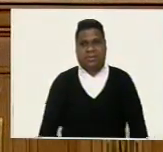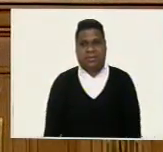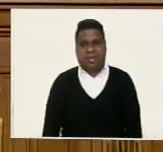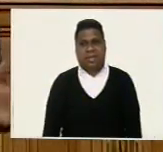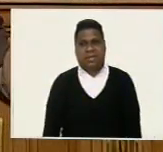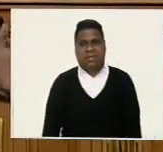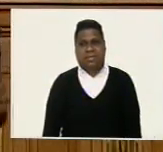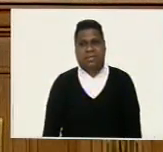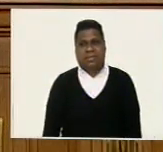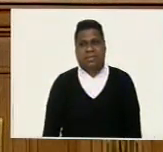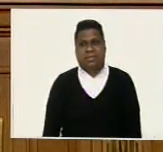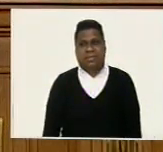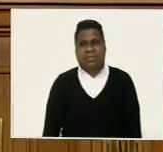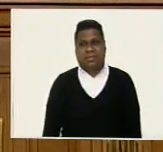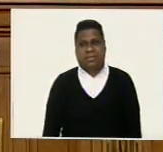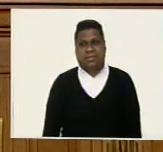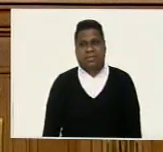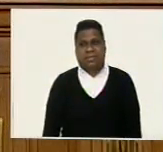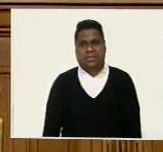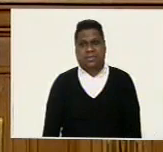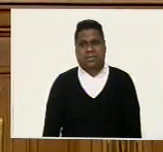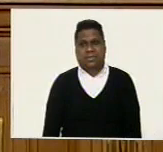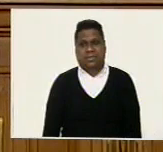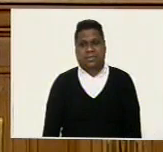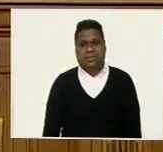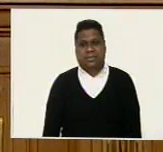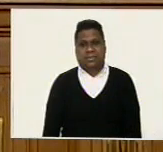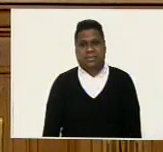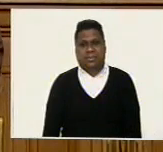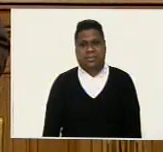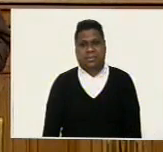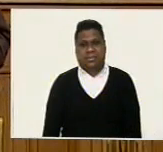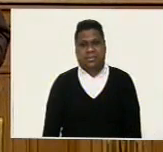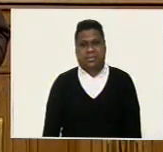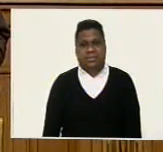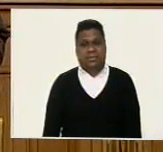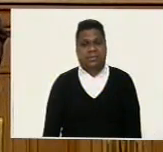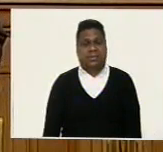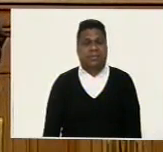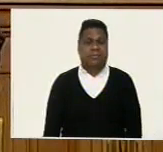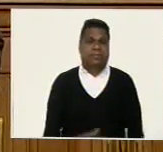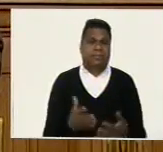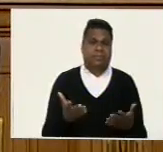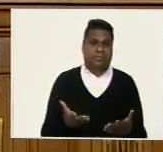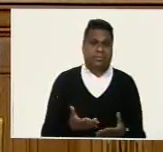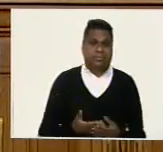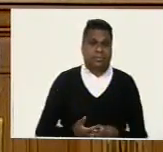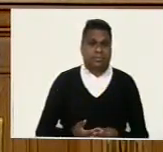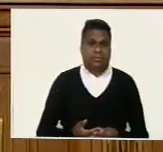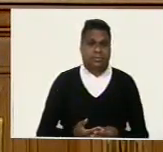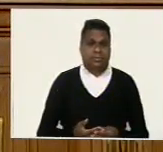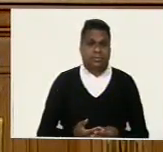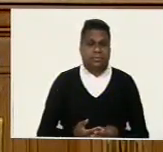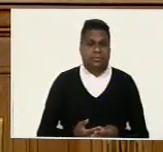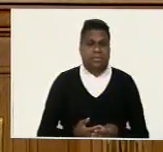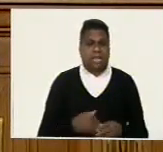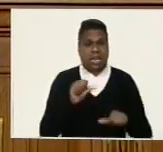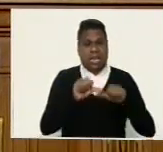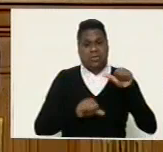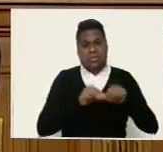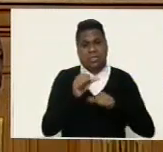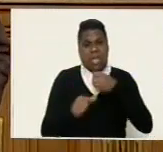le dieron un premio como gran comunicador. Y entonces, la Sociedad Interamericana de